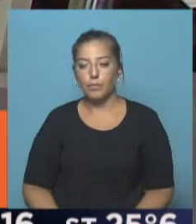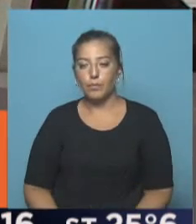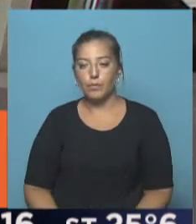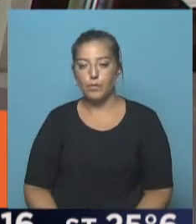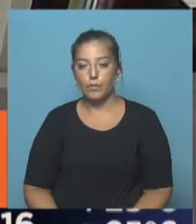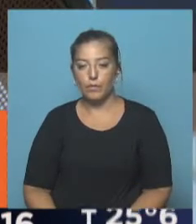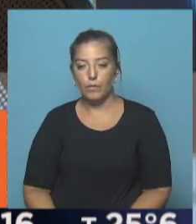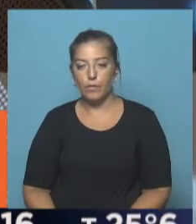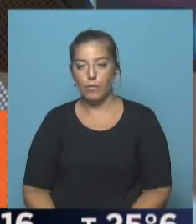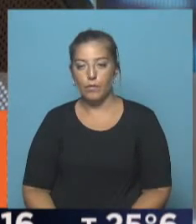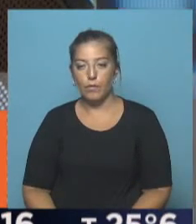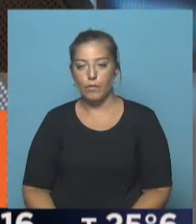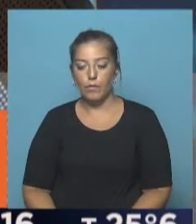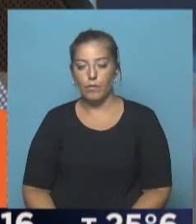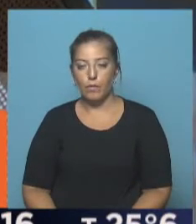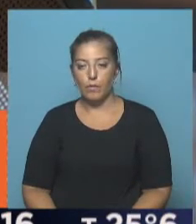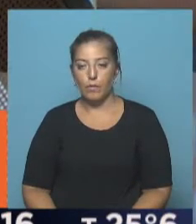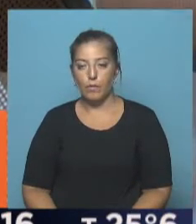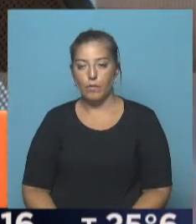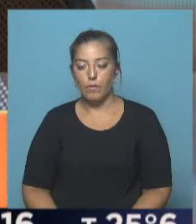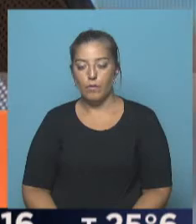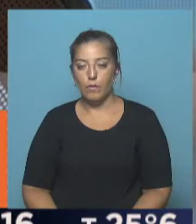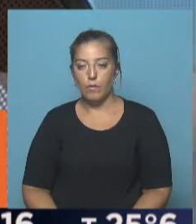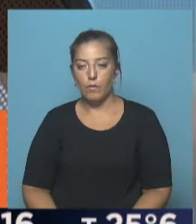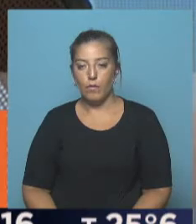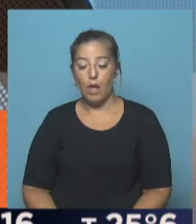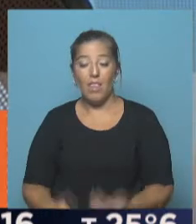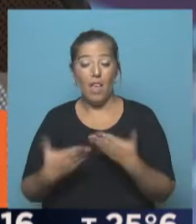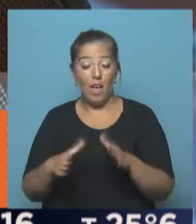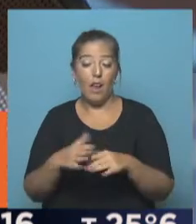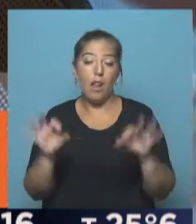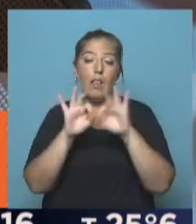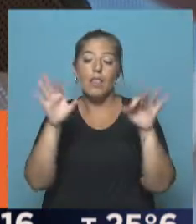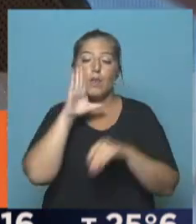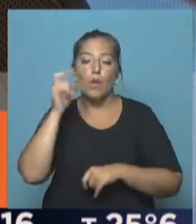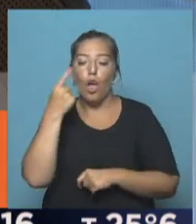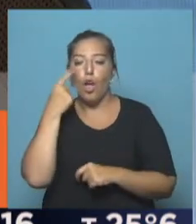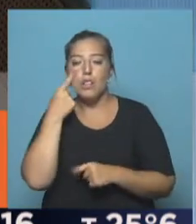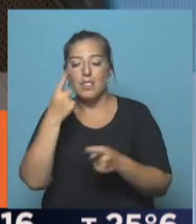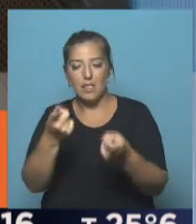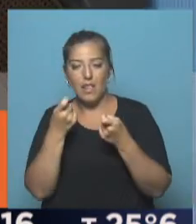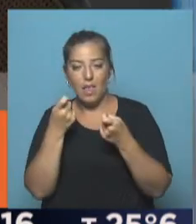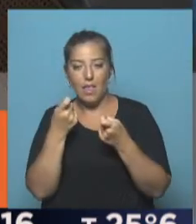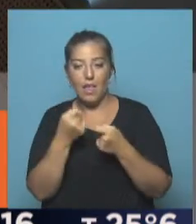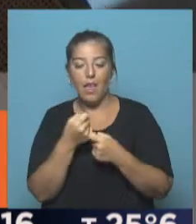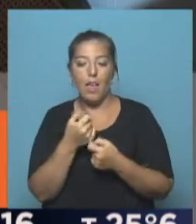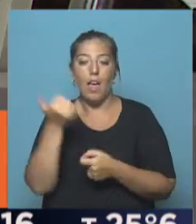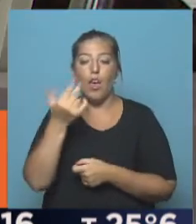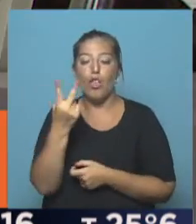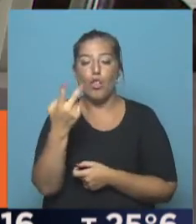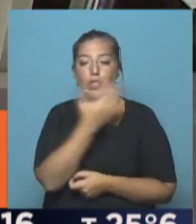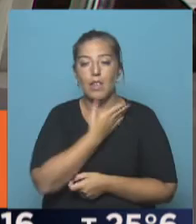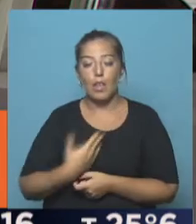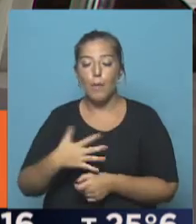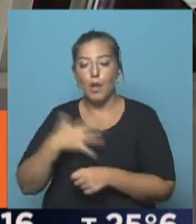abajo la doctrina o el lema de los Estados Unidos de reconocer la necesidad de que hayan dos estados